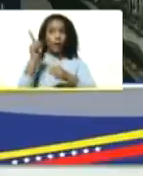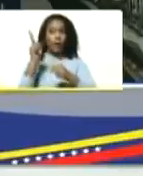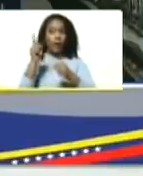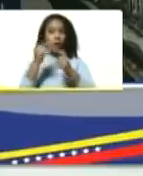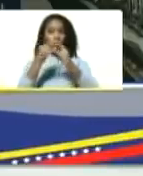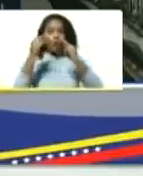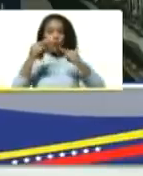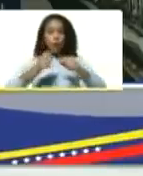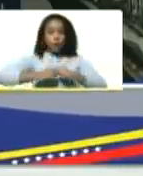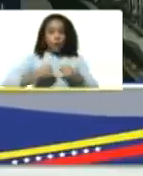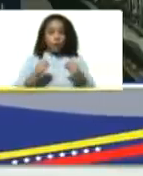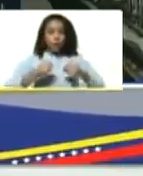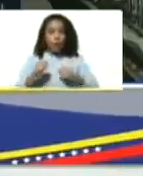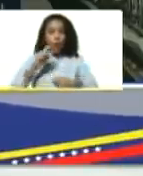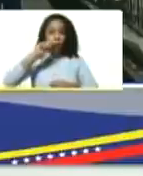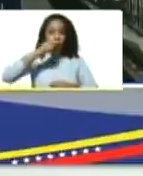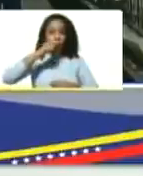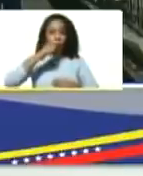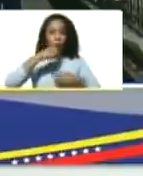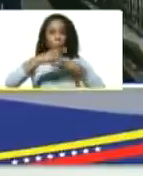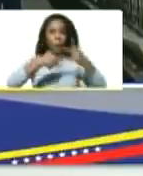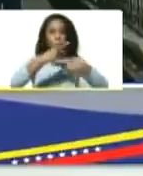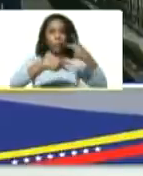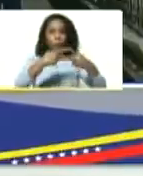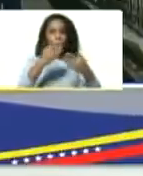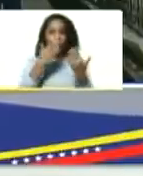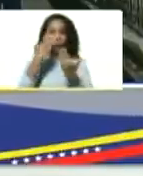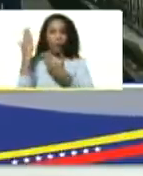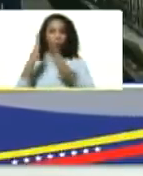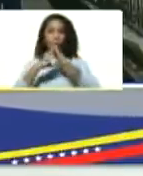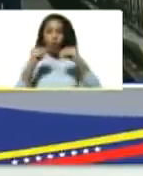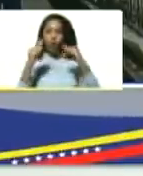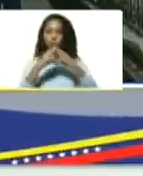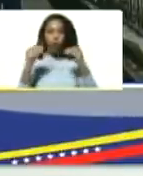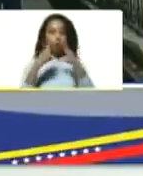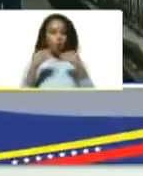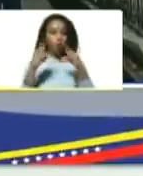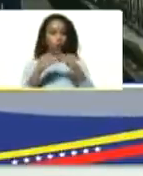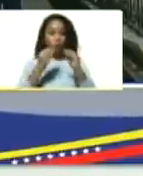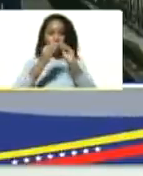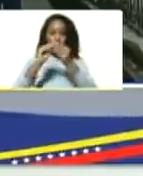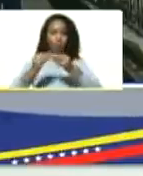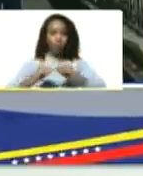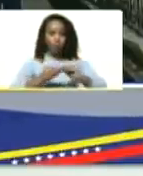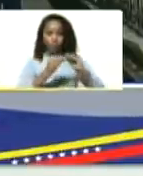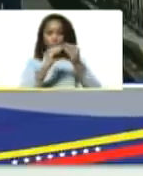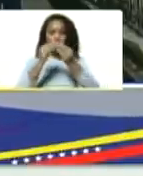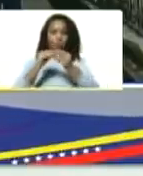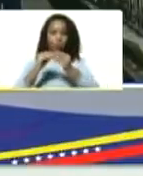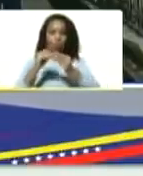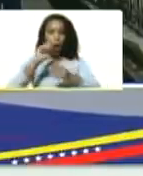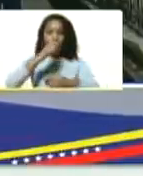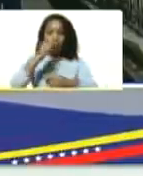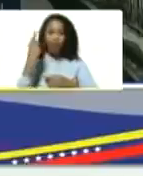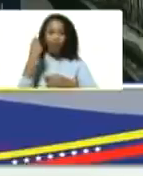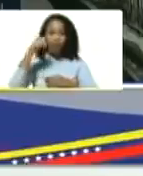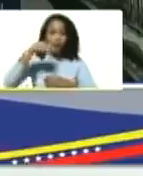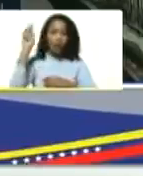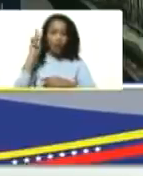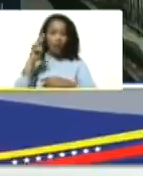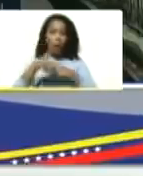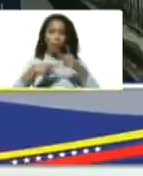produciendo pollo que producir todo puro lomo todo el pollo que hace falta en venezuela que